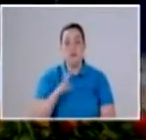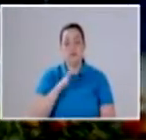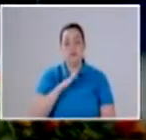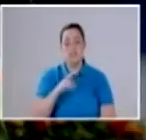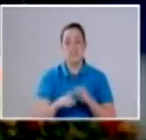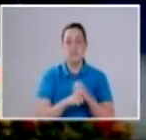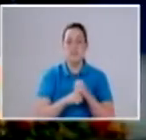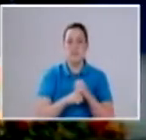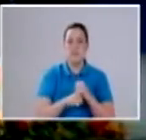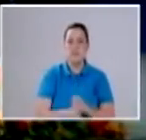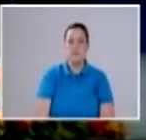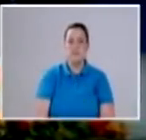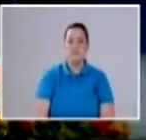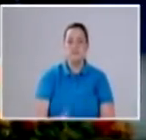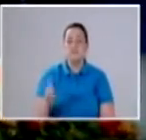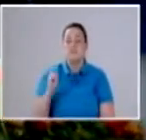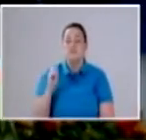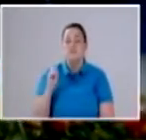¿de dónde voy a sacar